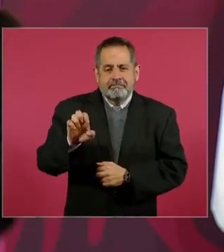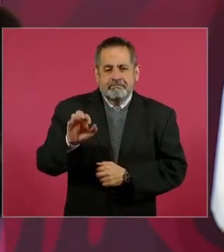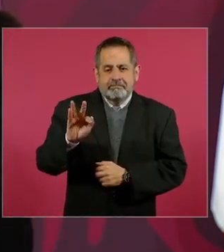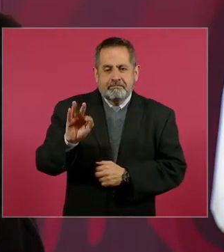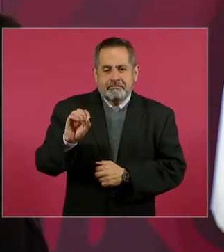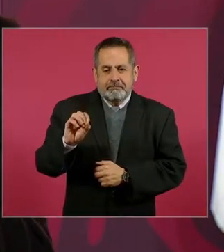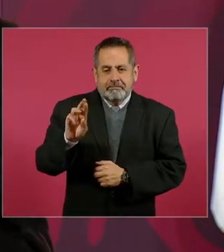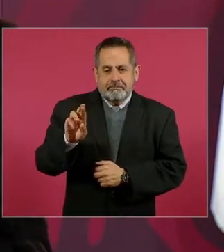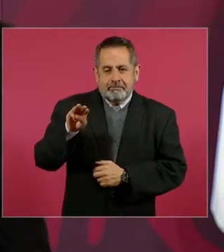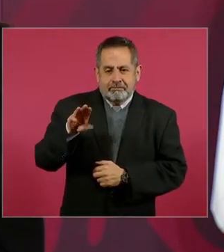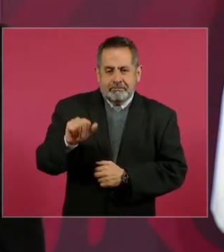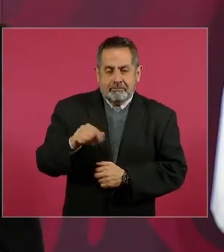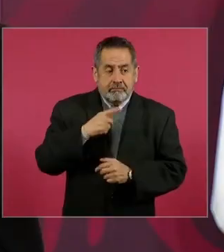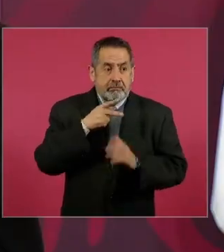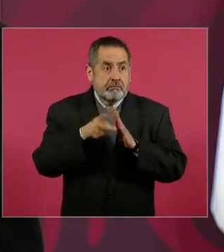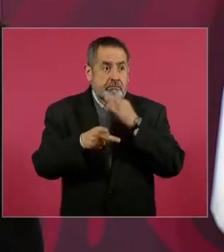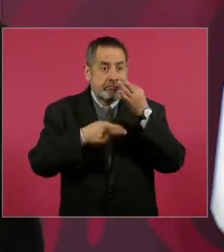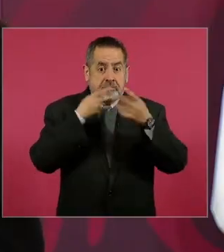es 8 columnas.